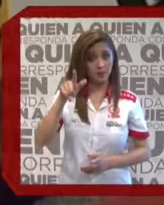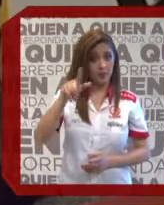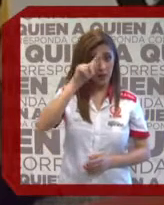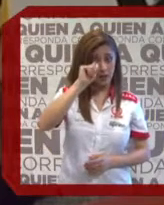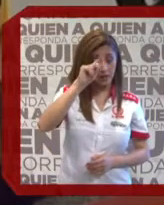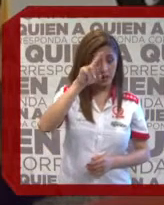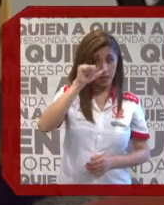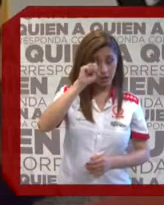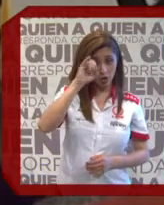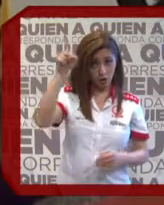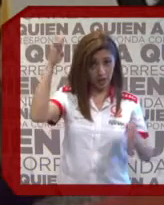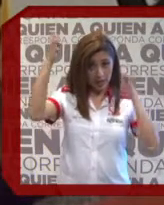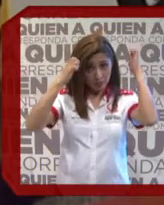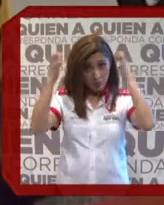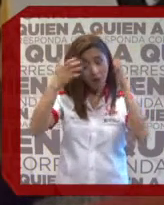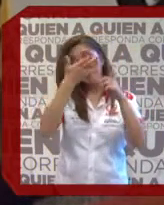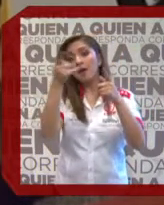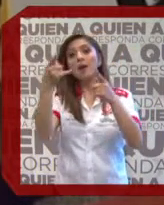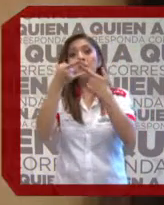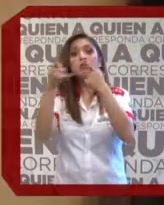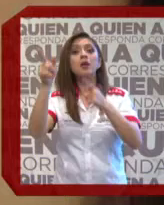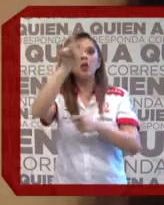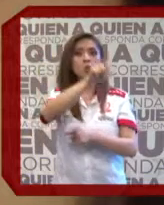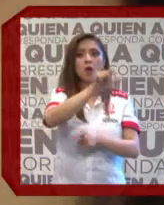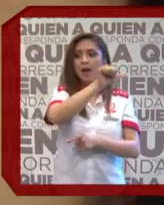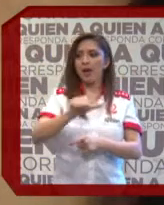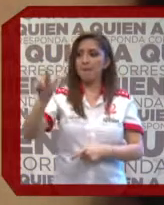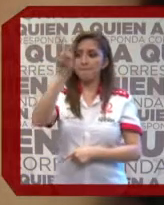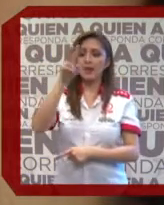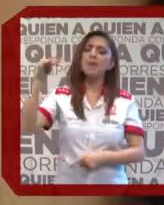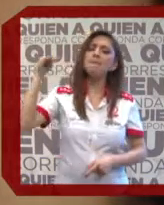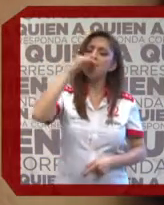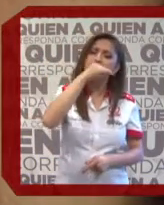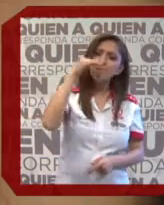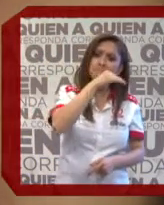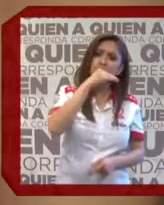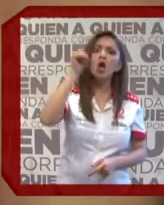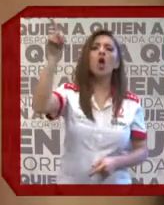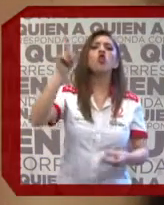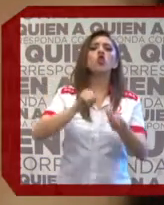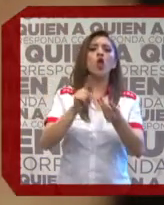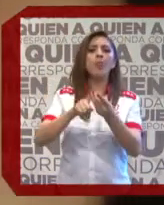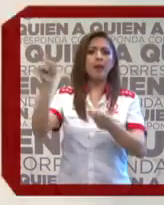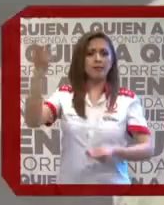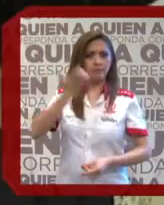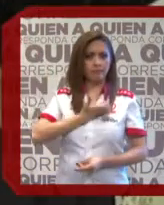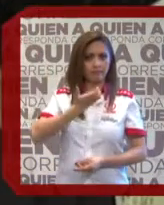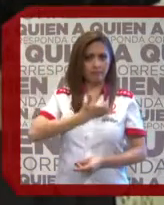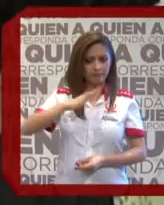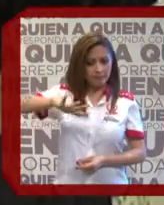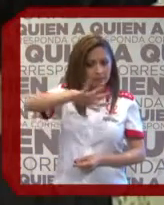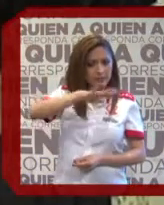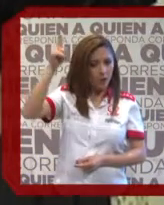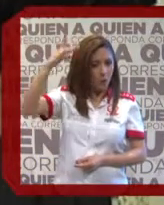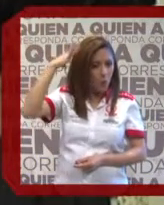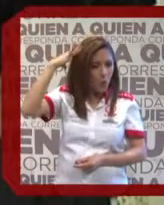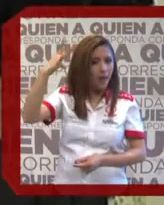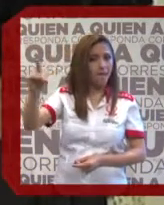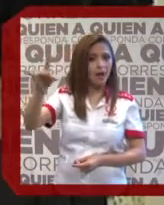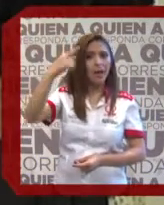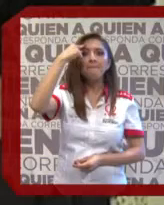está abierta de lunes a viernes para toda la familia de manera gratuita en pleno centro de Cuernavaca, esperando